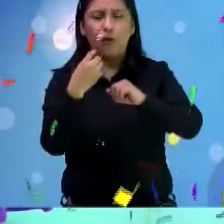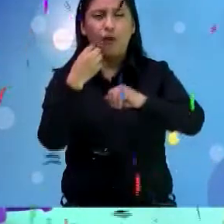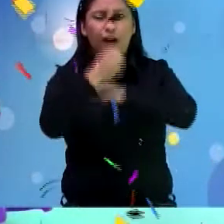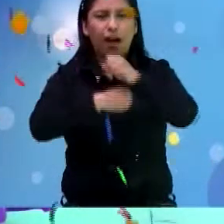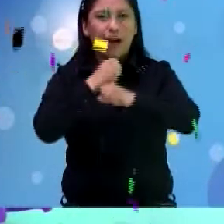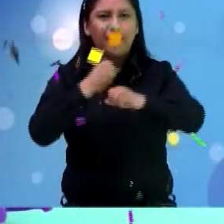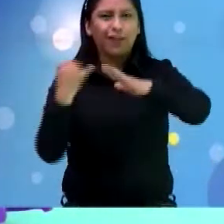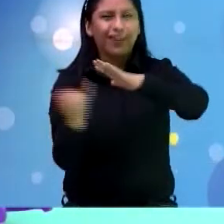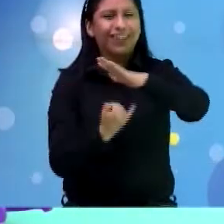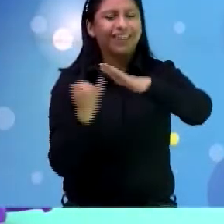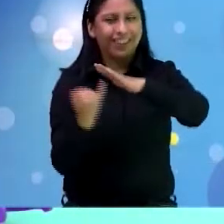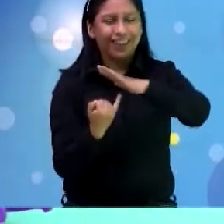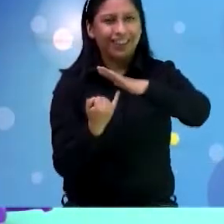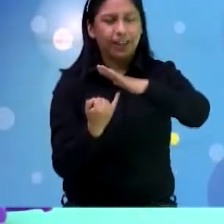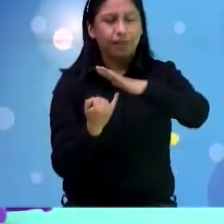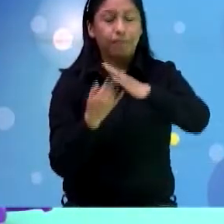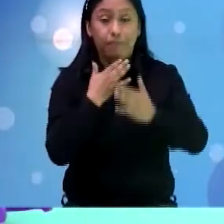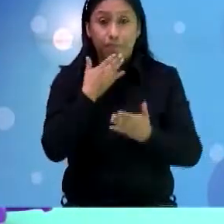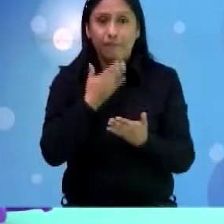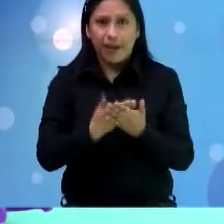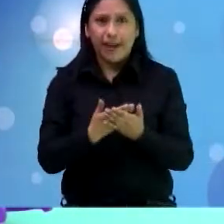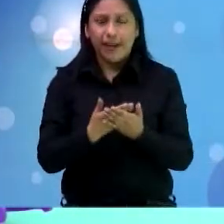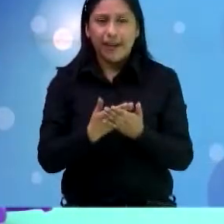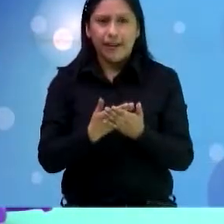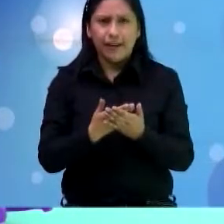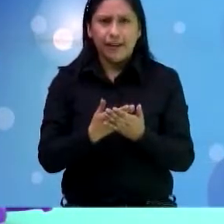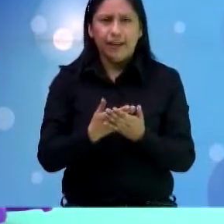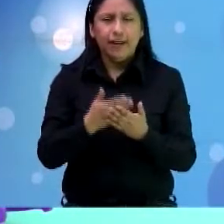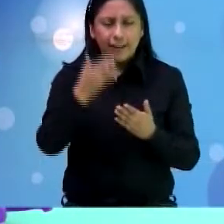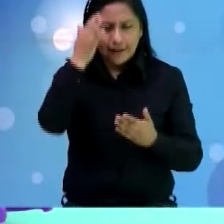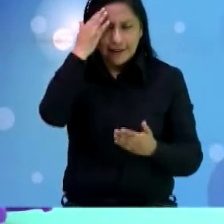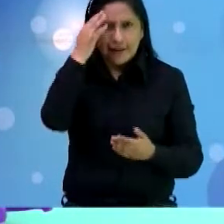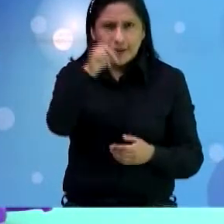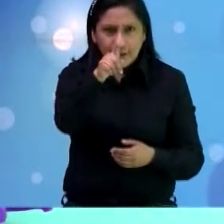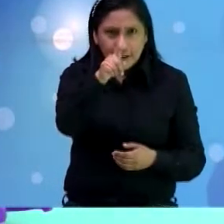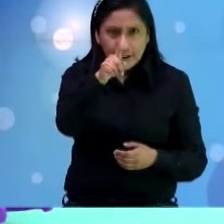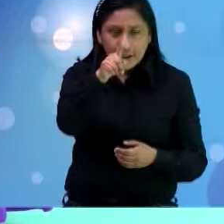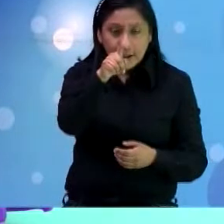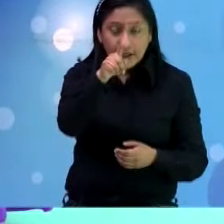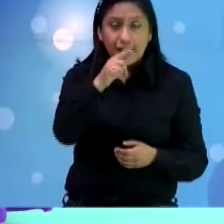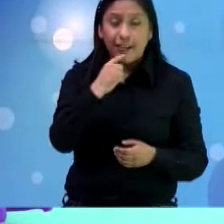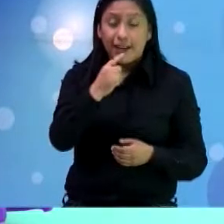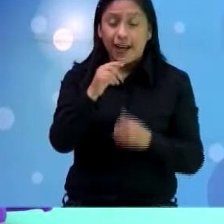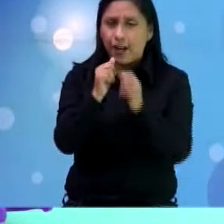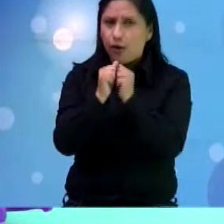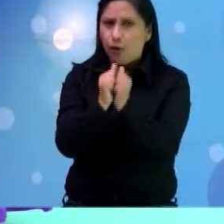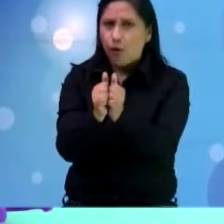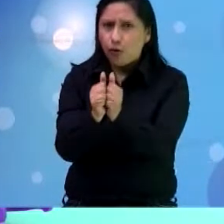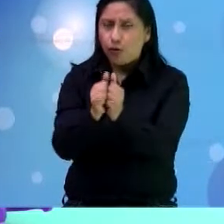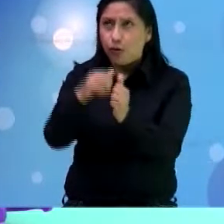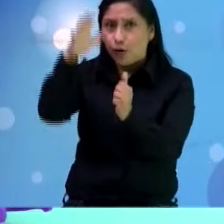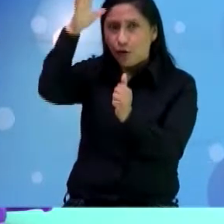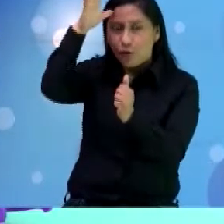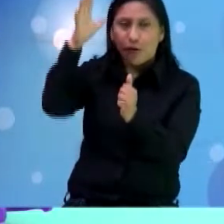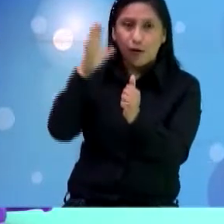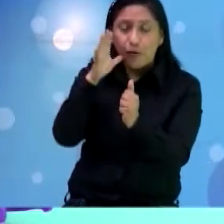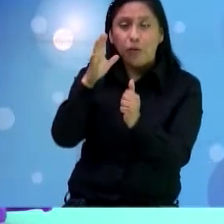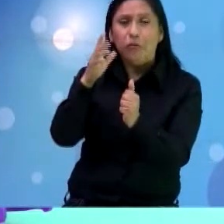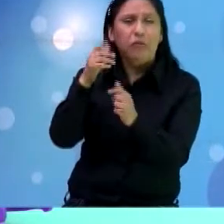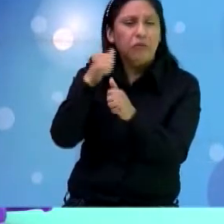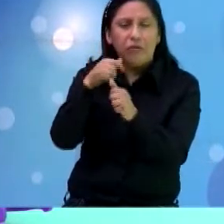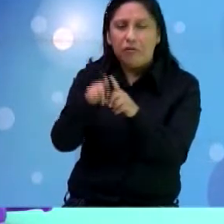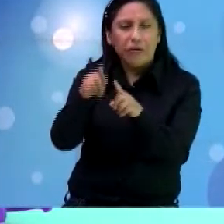educación inicial. Muy bien, ya sé que todos estamos listos y hay un adulto quien nos acompaña para poder empezar